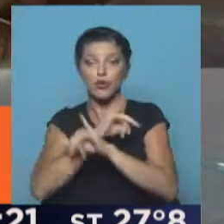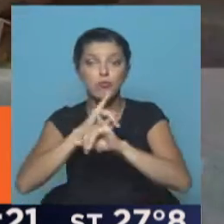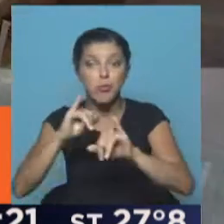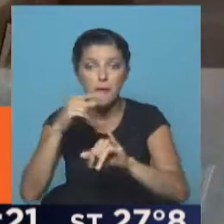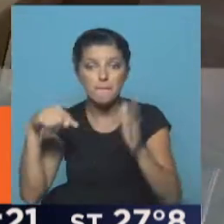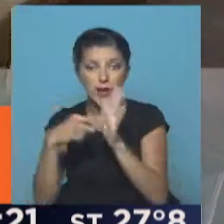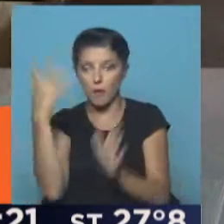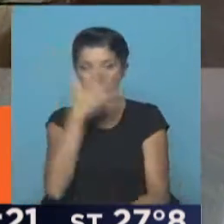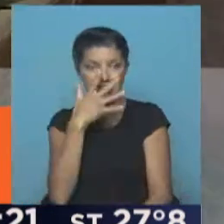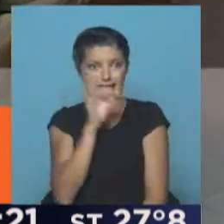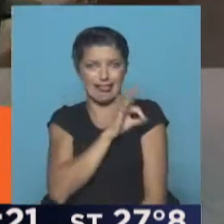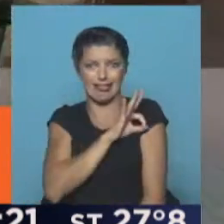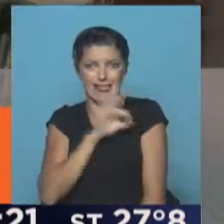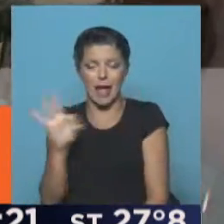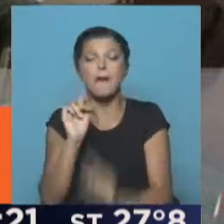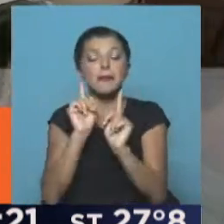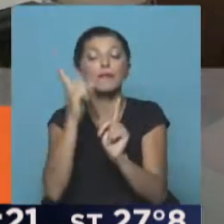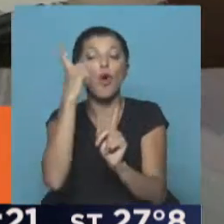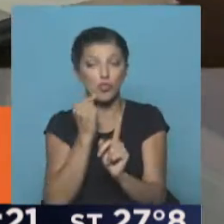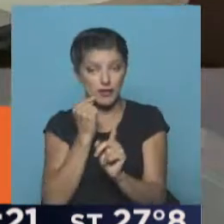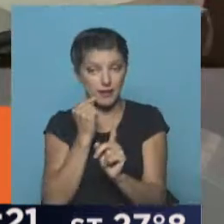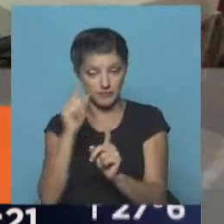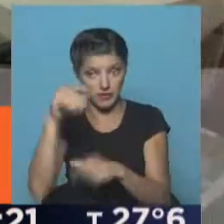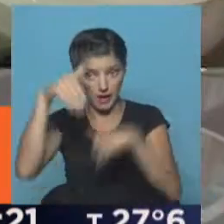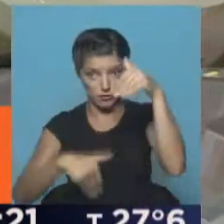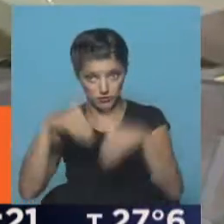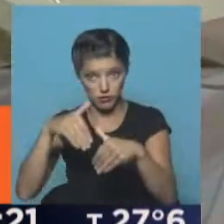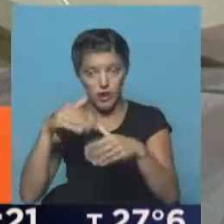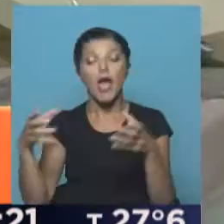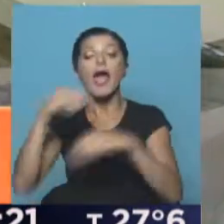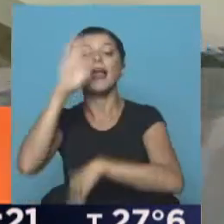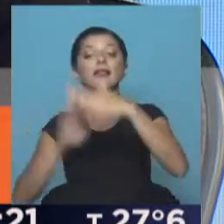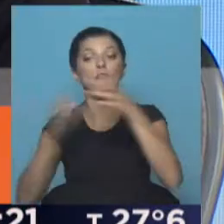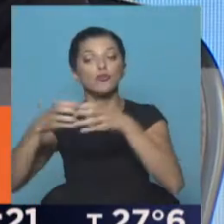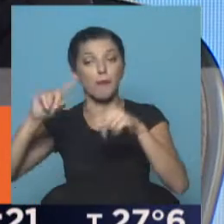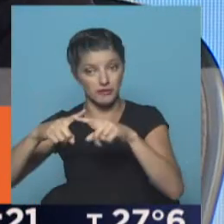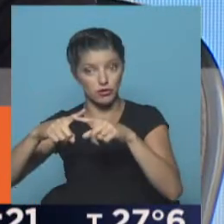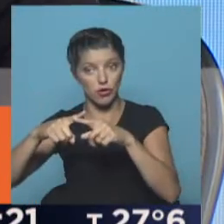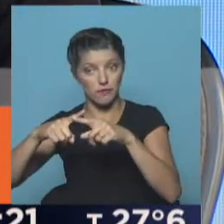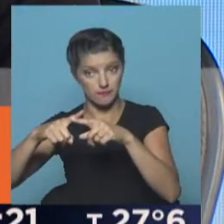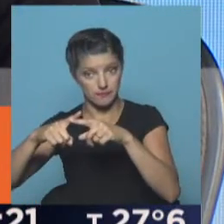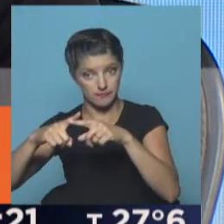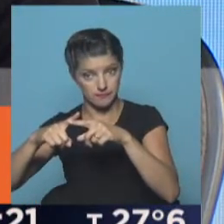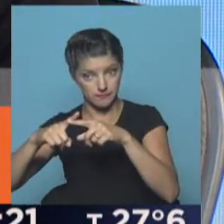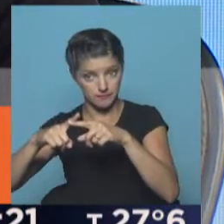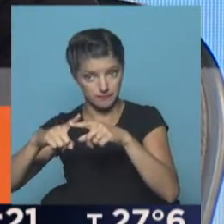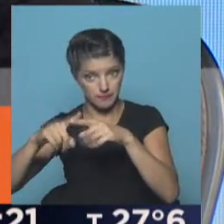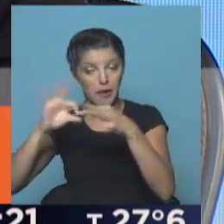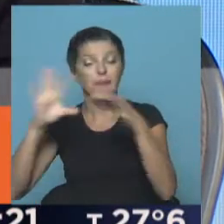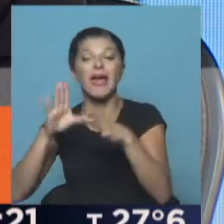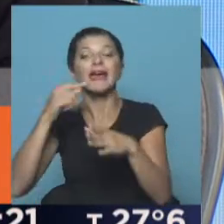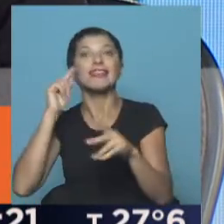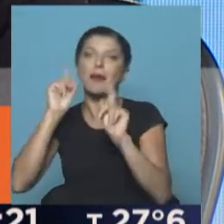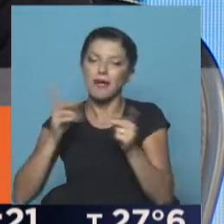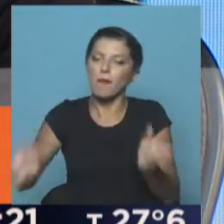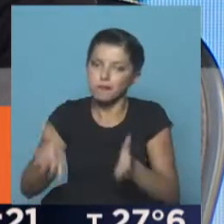día del referéndum, Nigel Farage, el líder del partido independentista, que promovió un poco la idea del Brexit, aunque